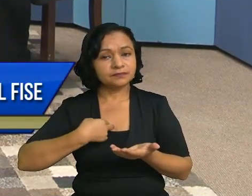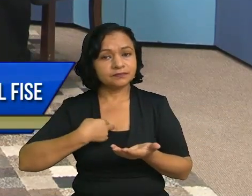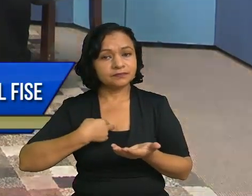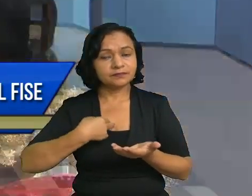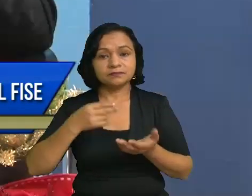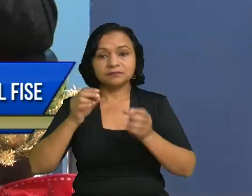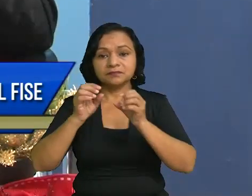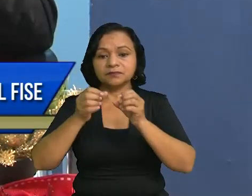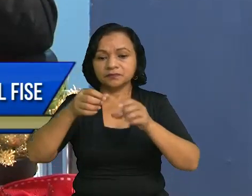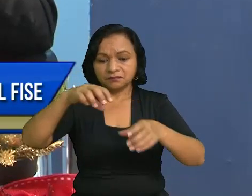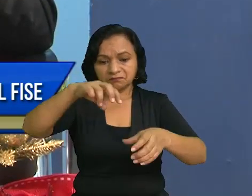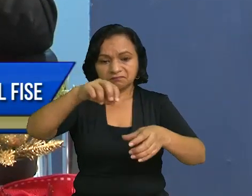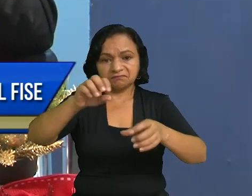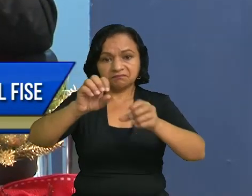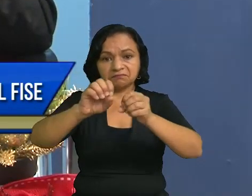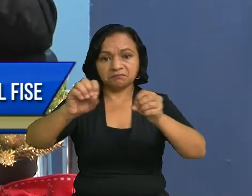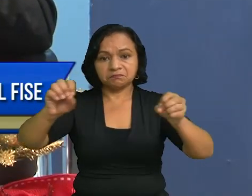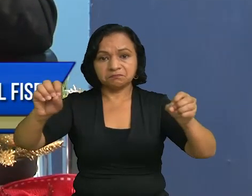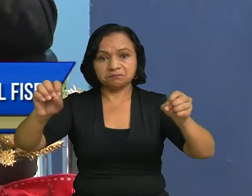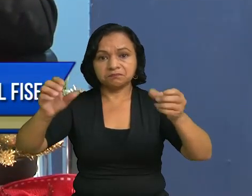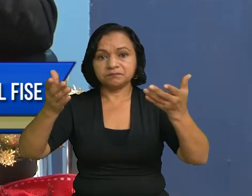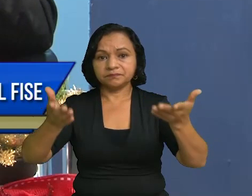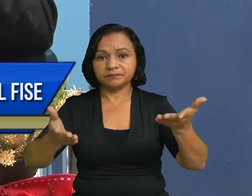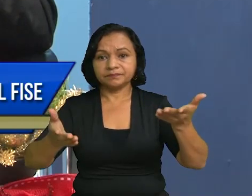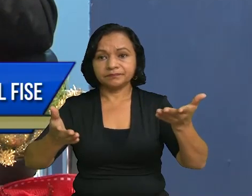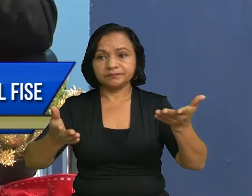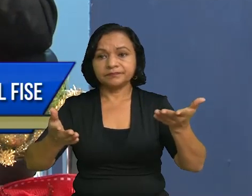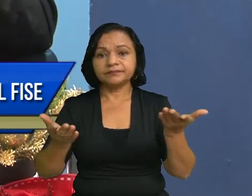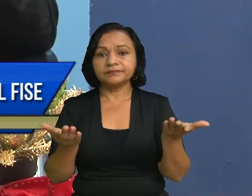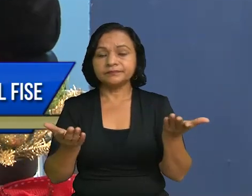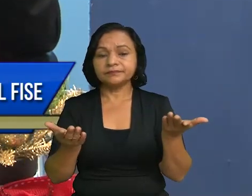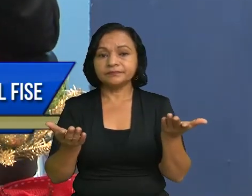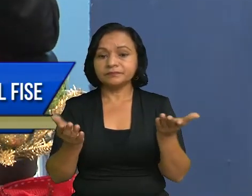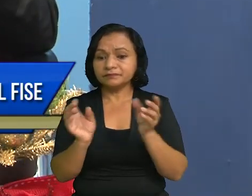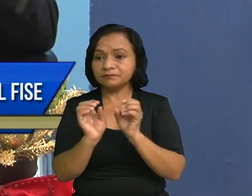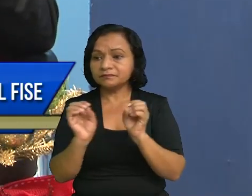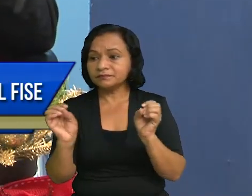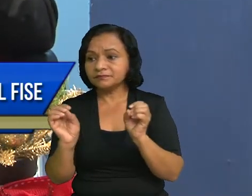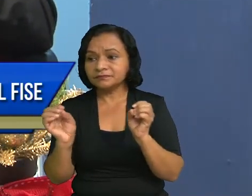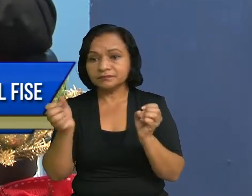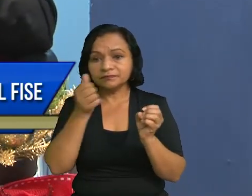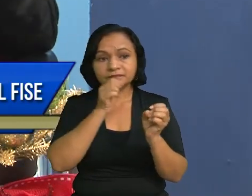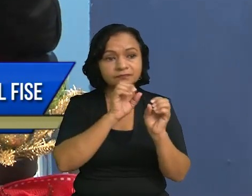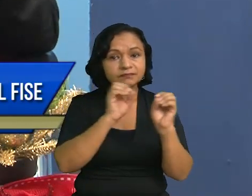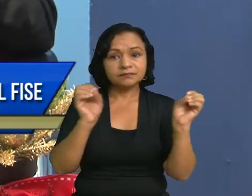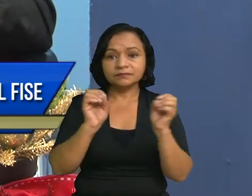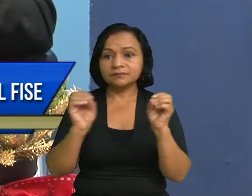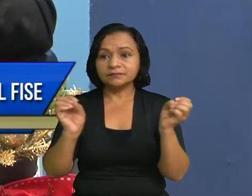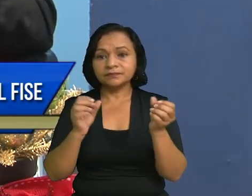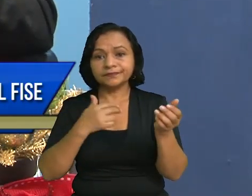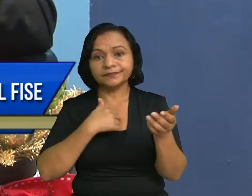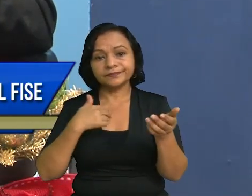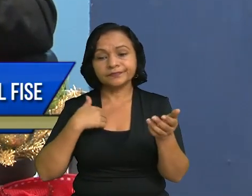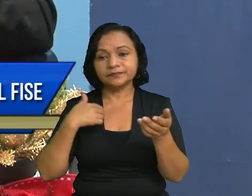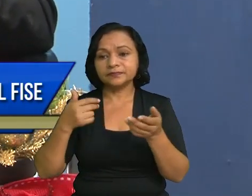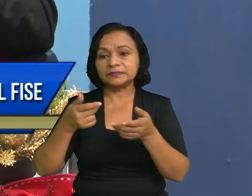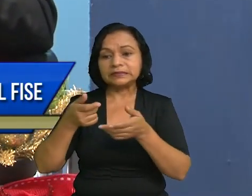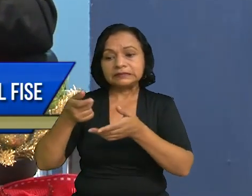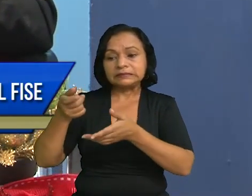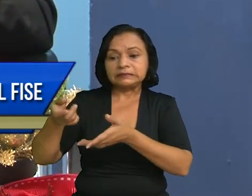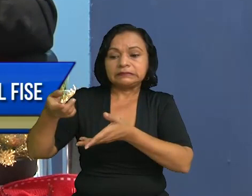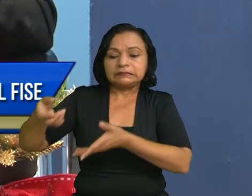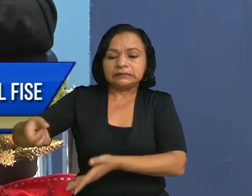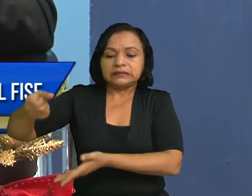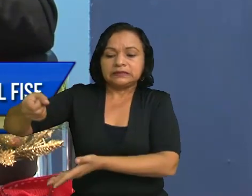cuando el agua es un puesto público por ejemplo cuando no hay ninguna de estas condiciones y tienen que agarrarla desde el río desde la fuente